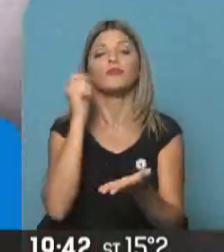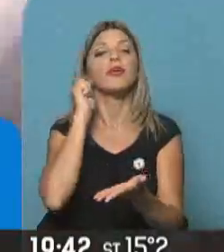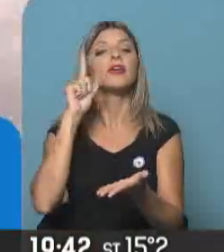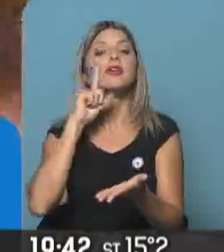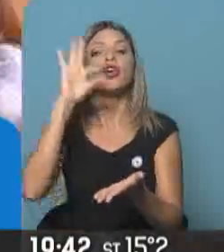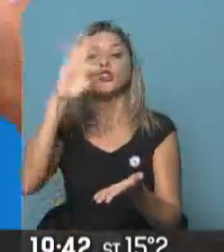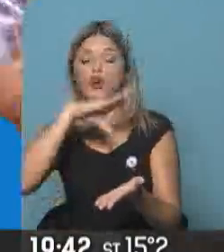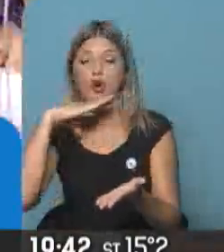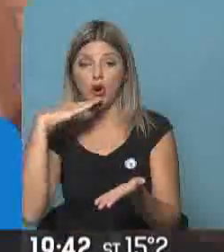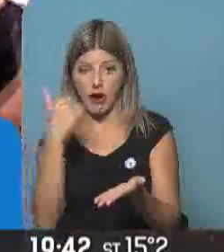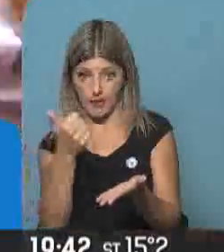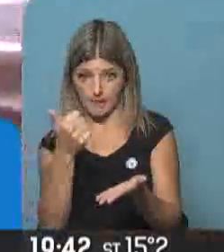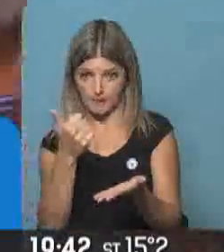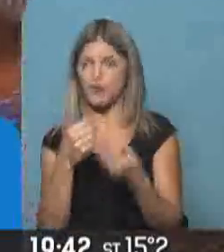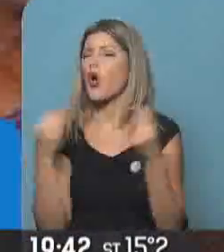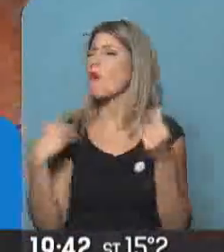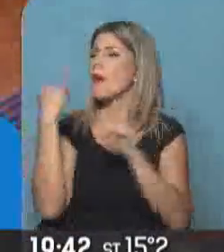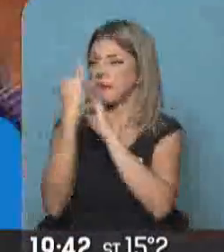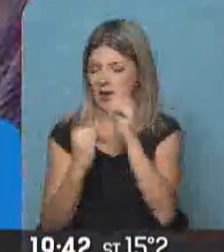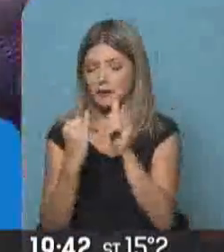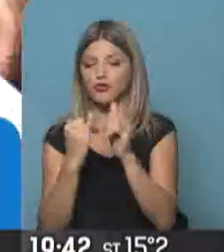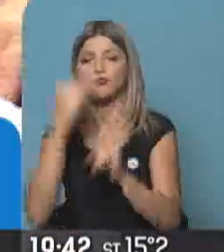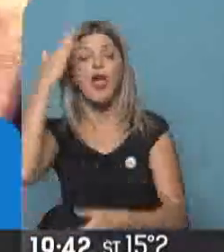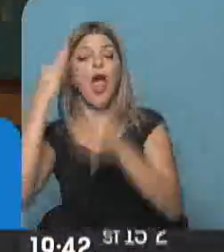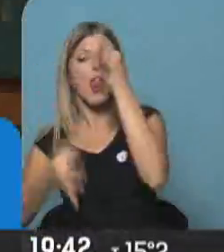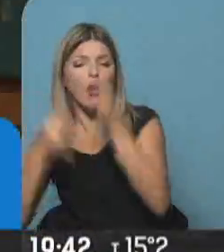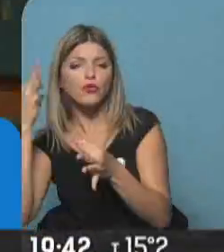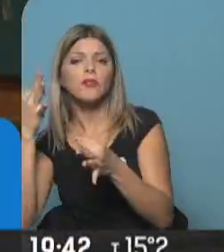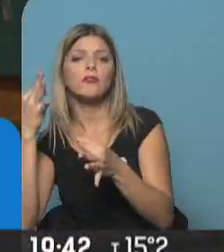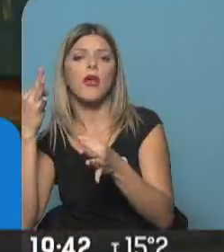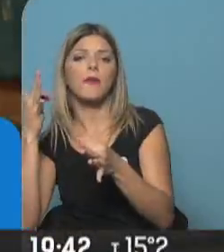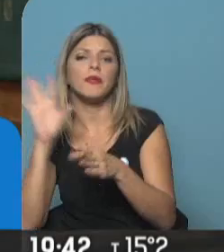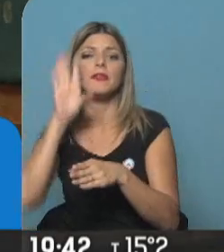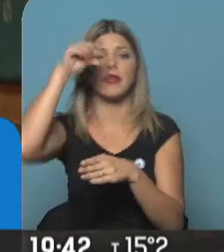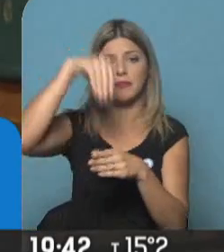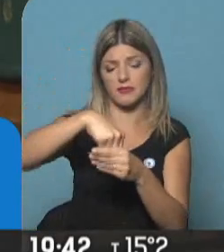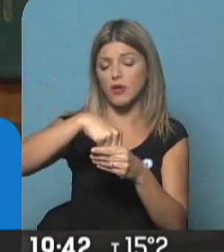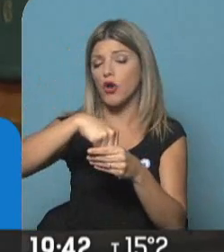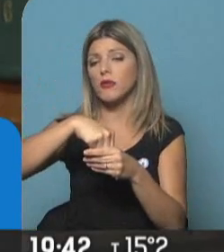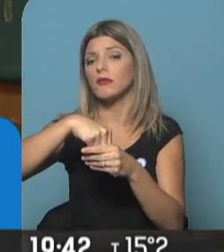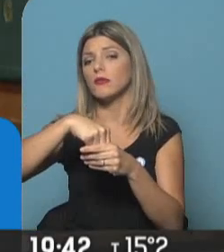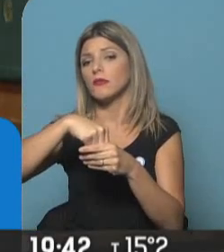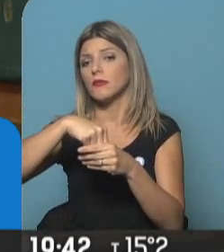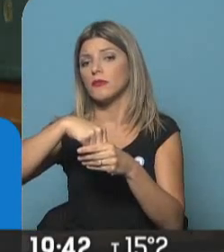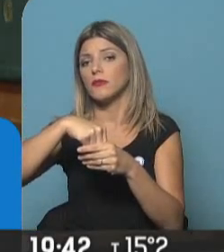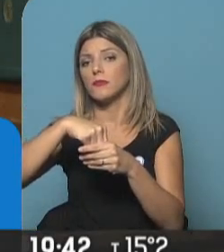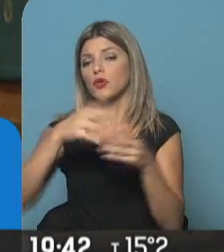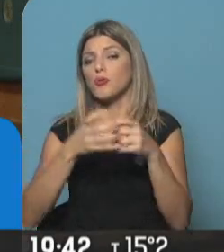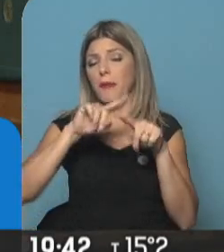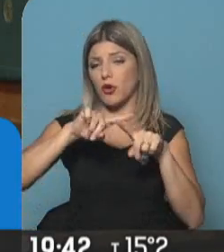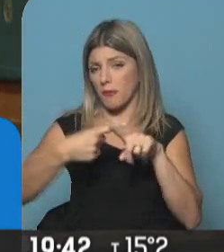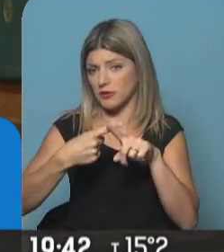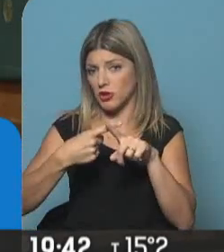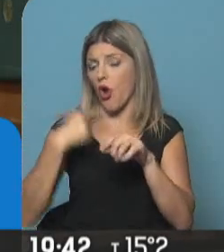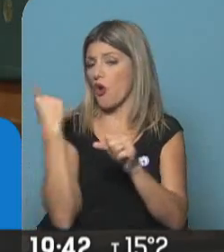justicia no puede entrometerse en lo que nosotros decimos en el derecho político de los partidos, el ámbito de